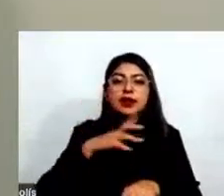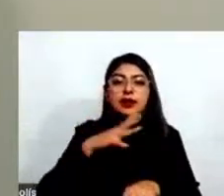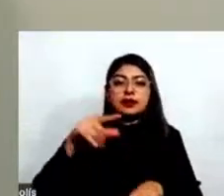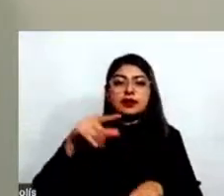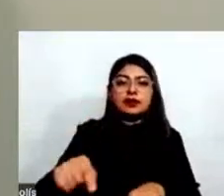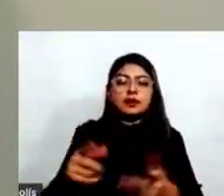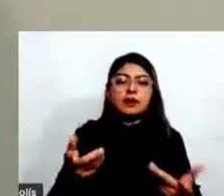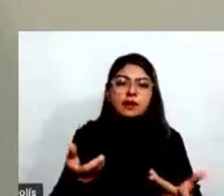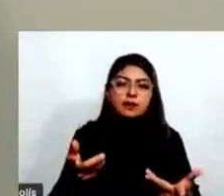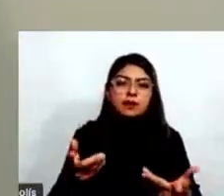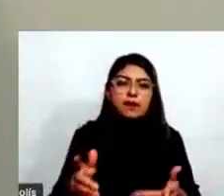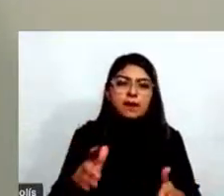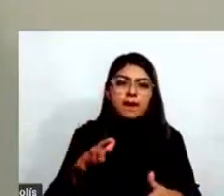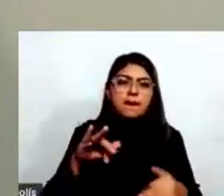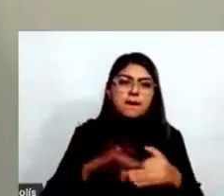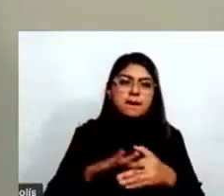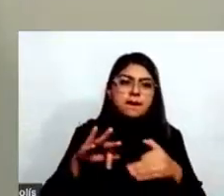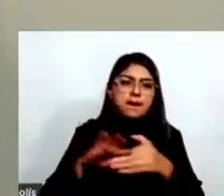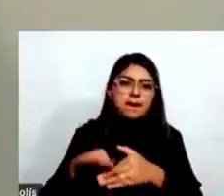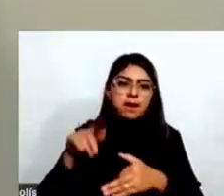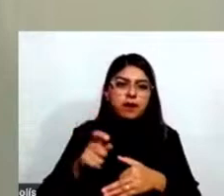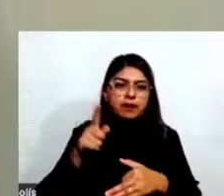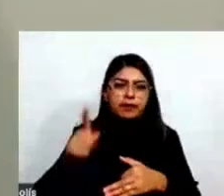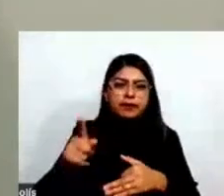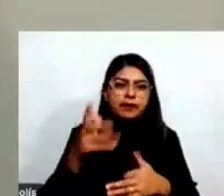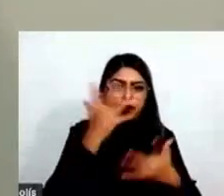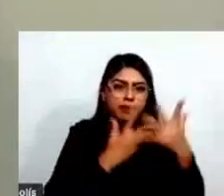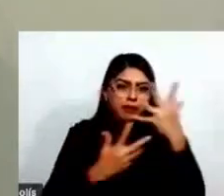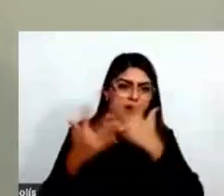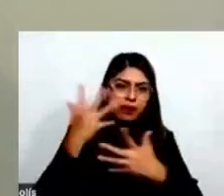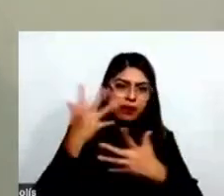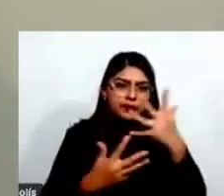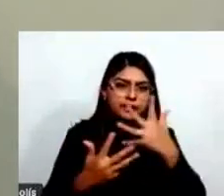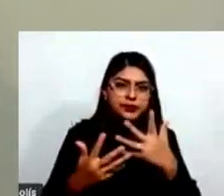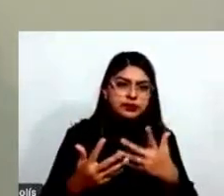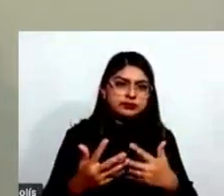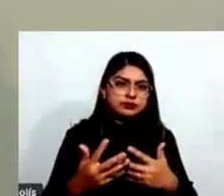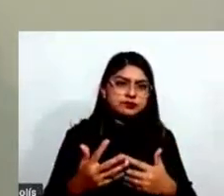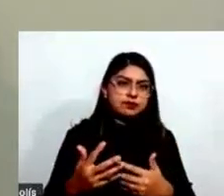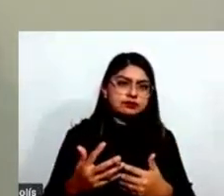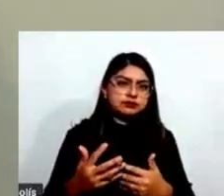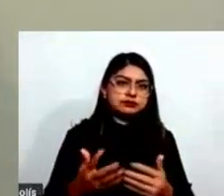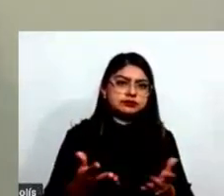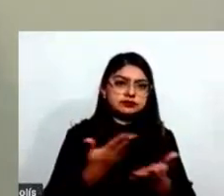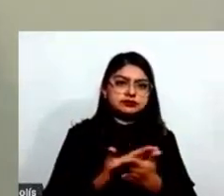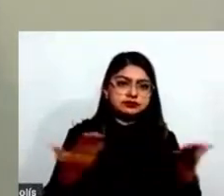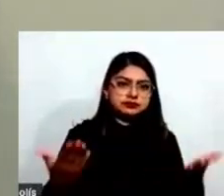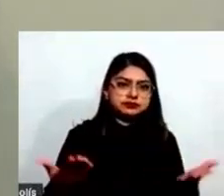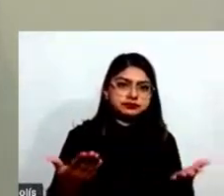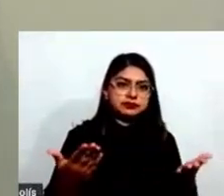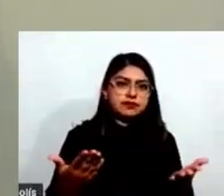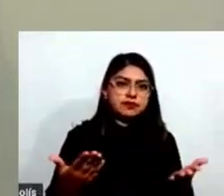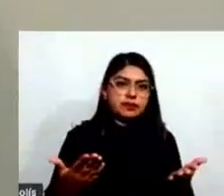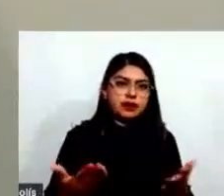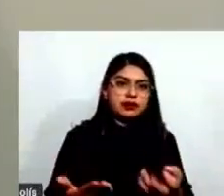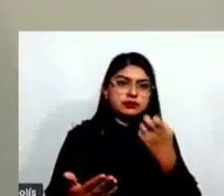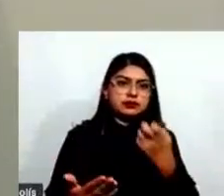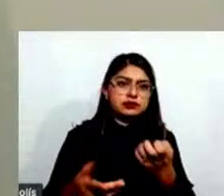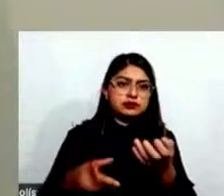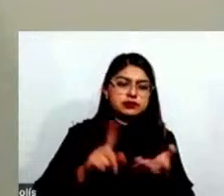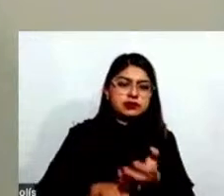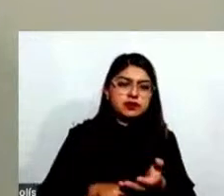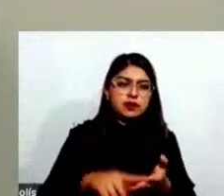en términos generales. Sin embargo, precisamente por constituir la institución